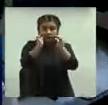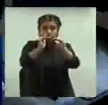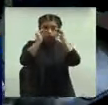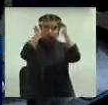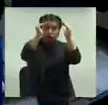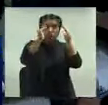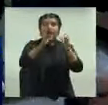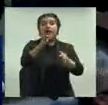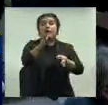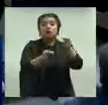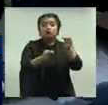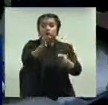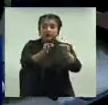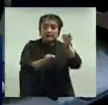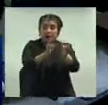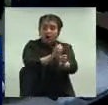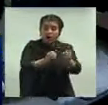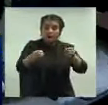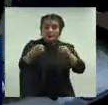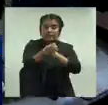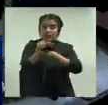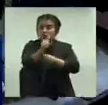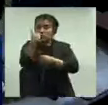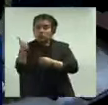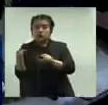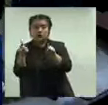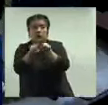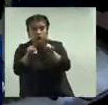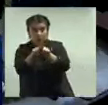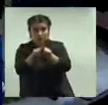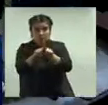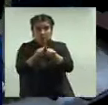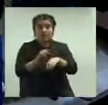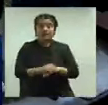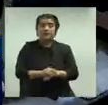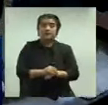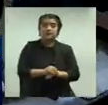de Apelaciones y demás tribunales de igual categoría.